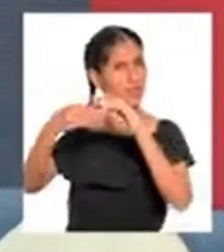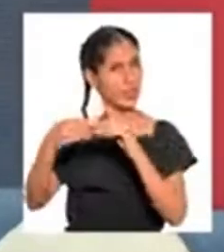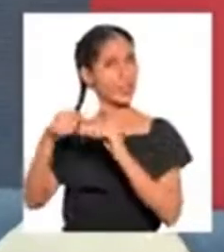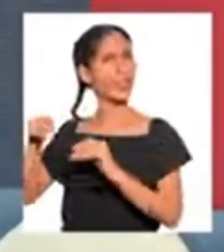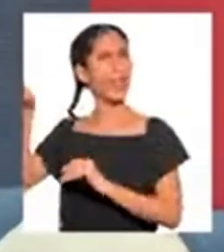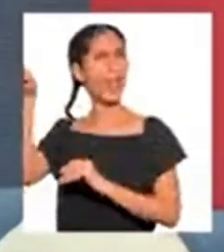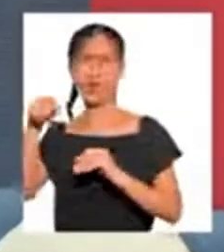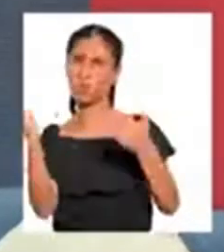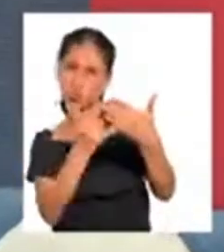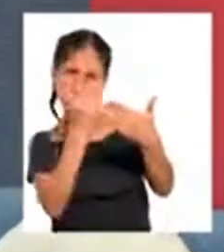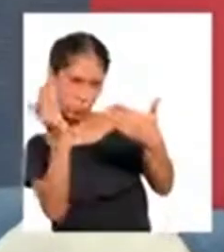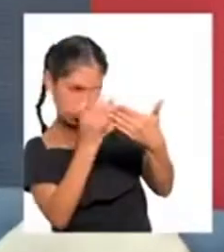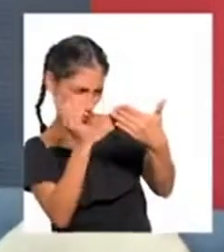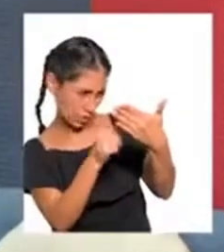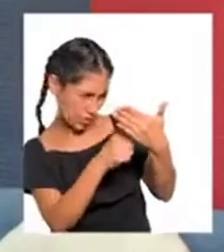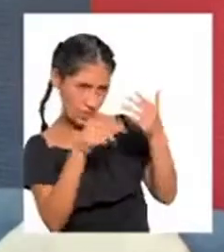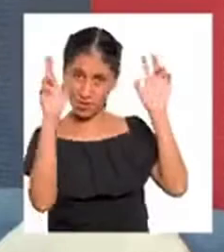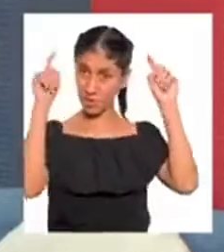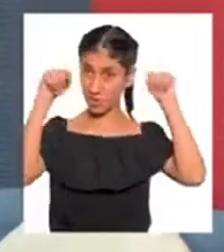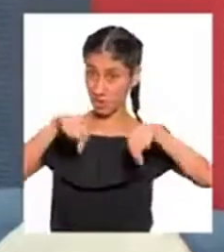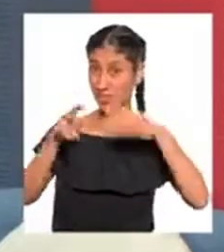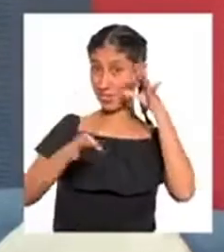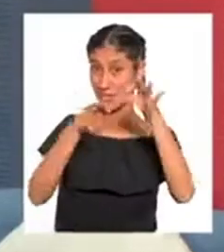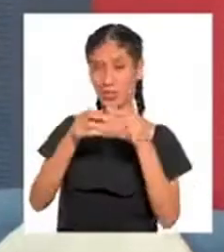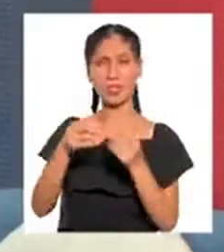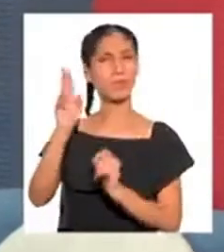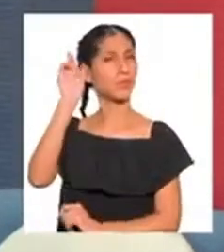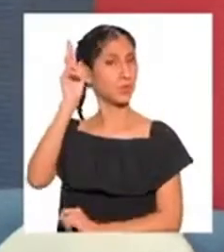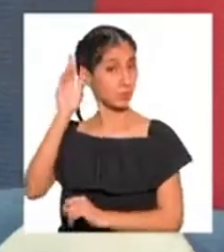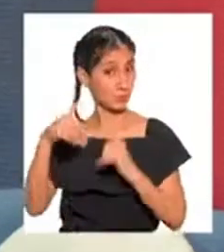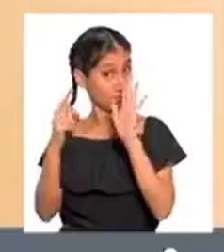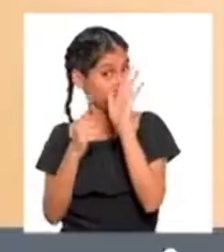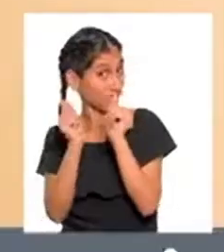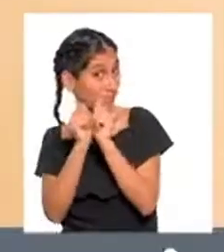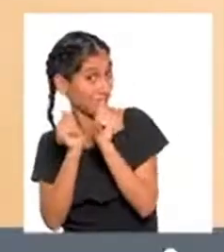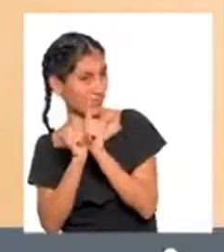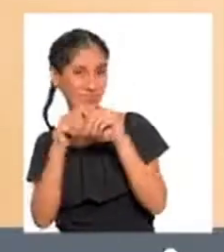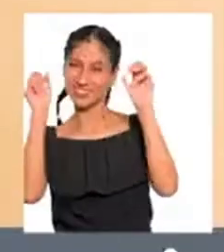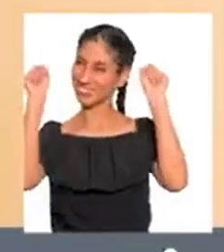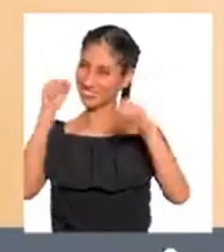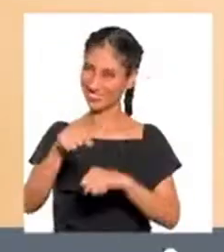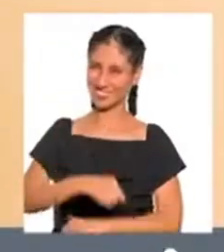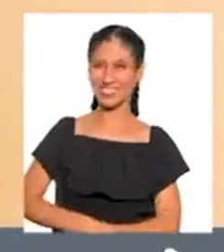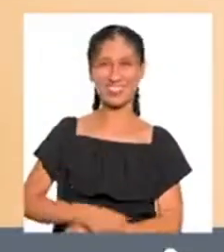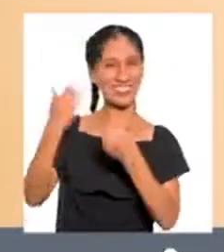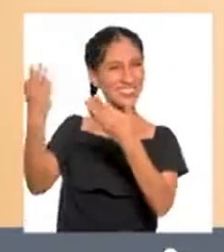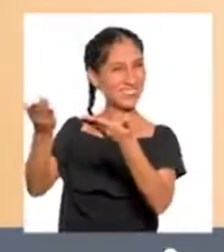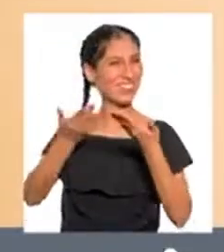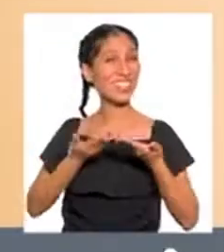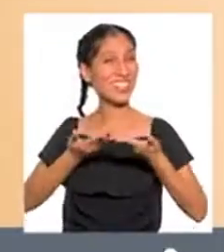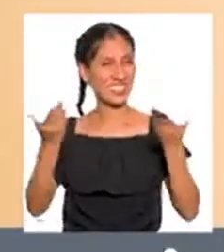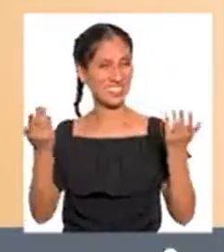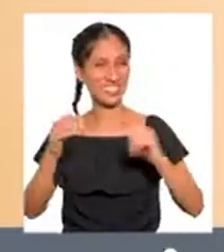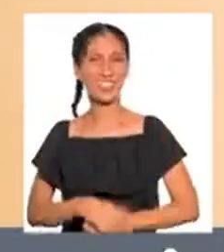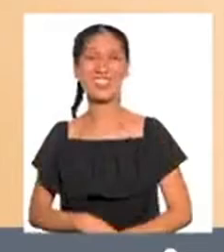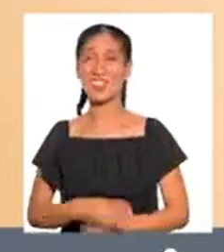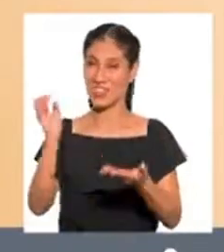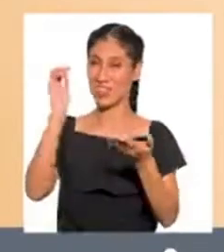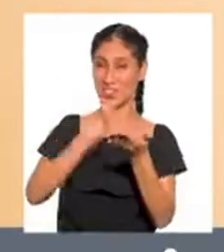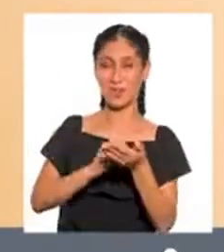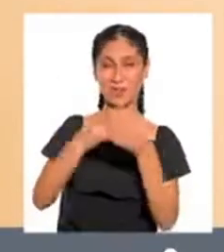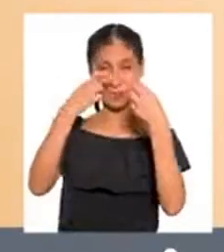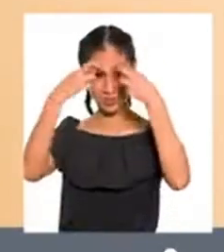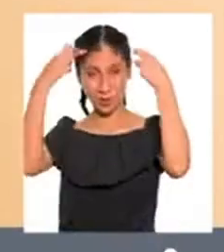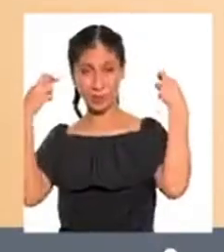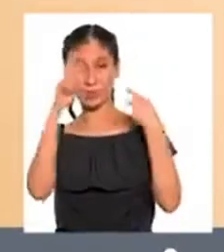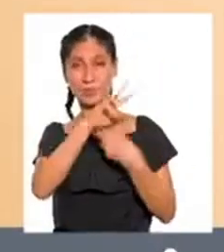información que han investigado sobre los temas que estamos viendo. Profesor, ¿nos acompaña? Claro que sí. Bienvenidas y bienvenidos de vuelta,